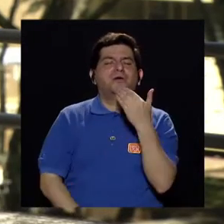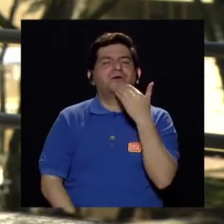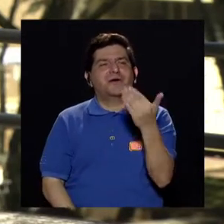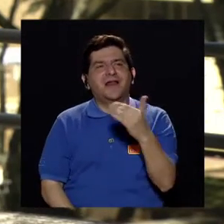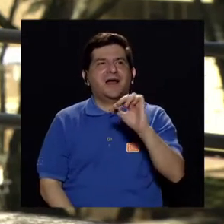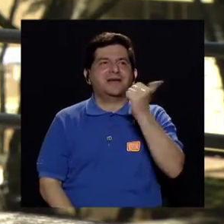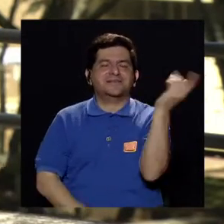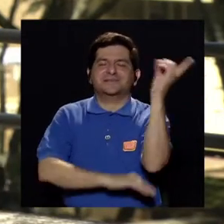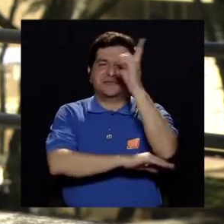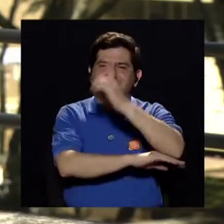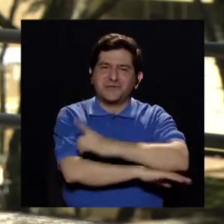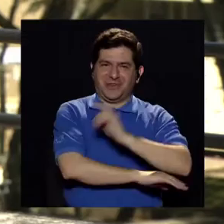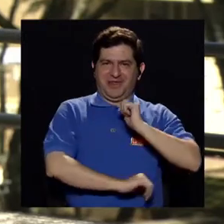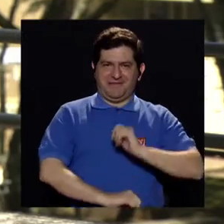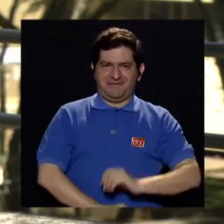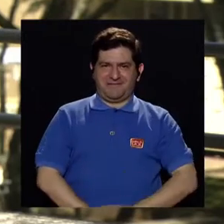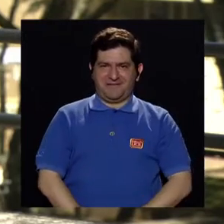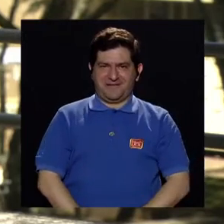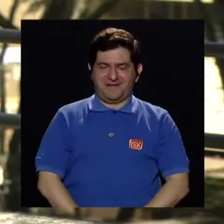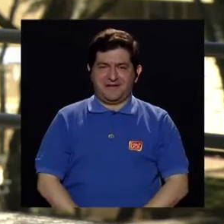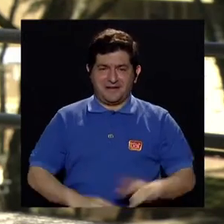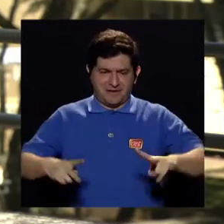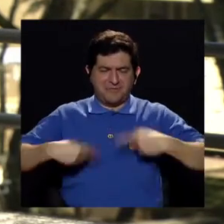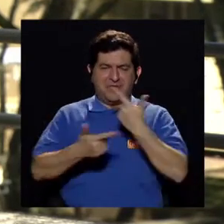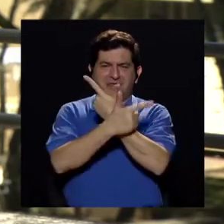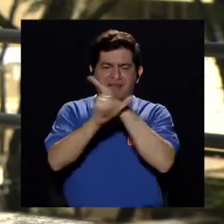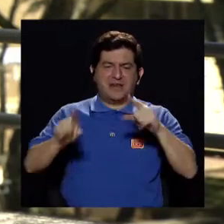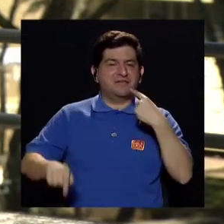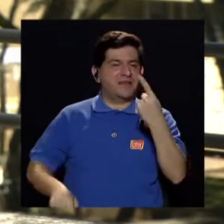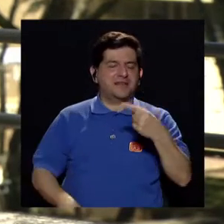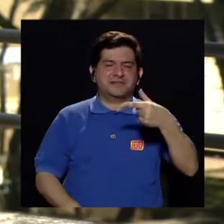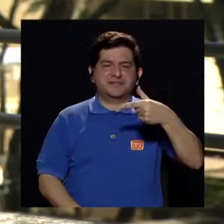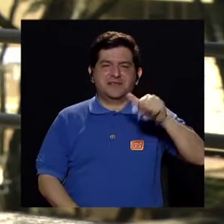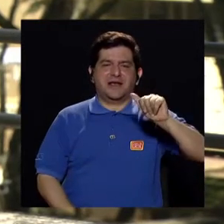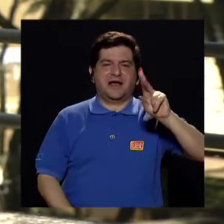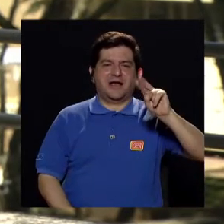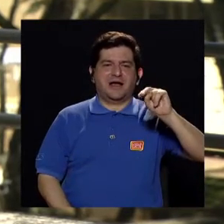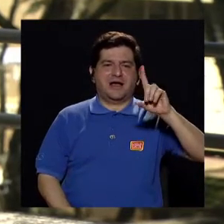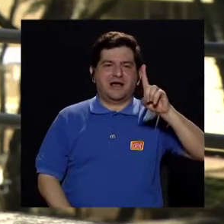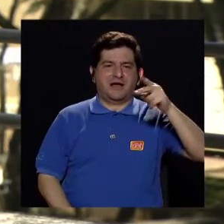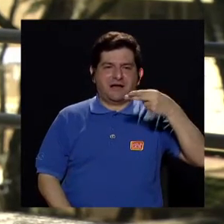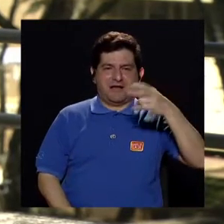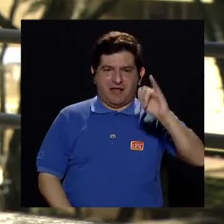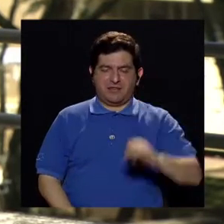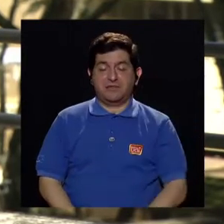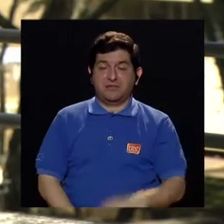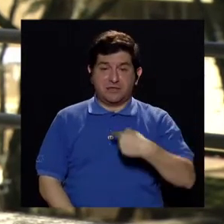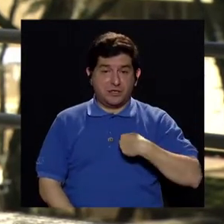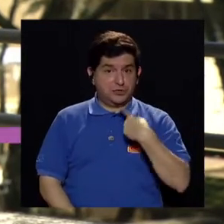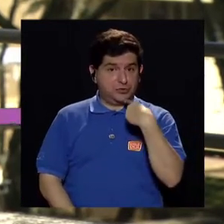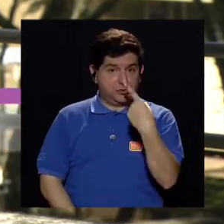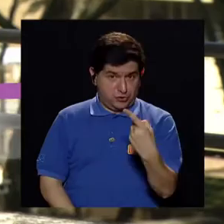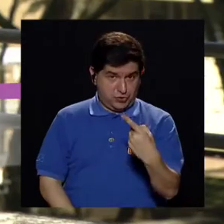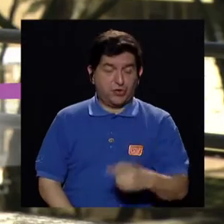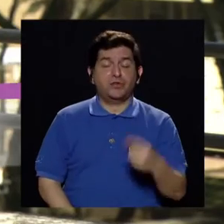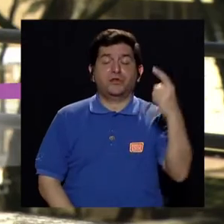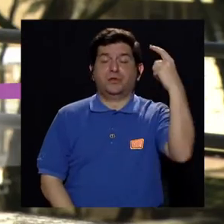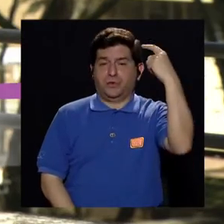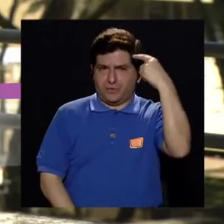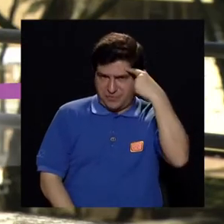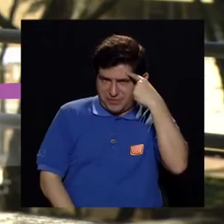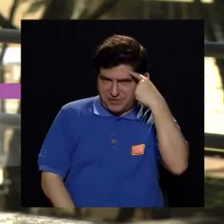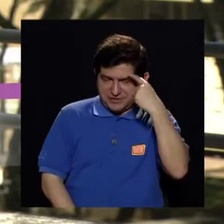otro día más. Vivir libremente, decía Gandhi, él hablaba más que todo de la felicidad, es que cuando lo que digo, lo que